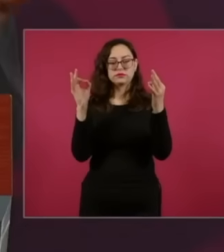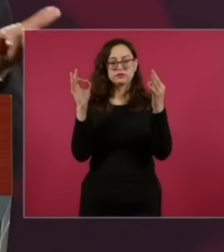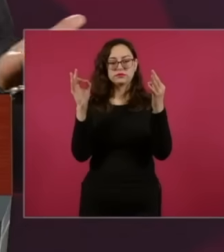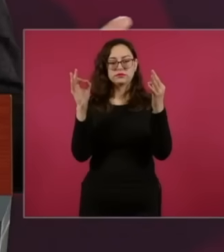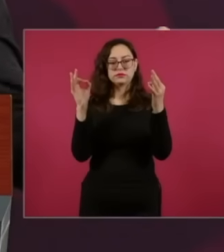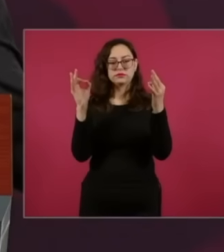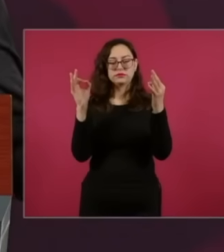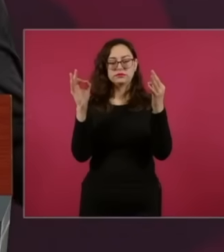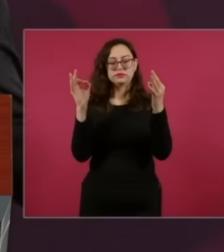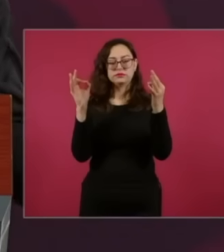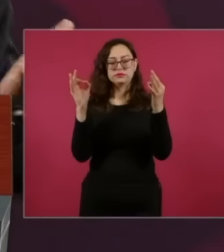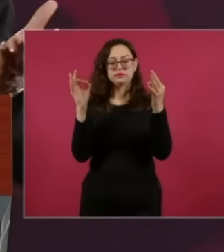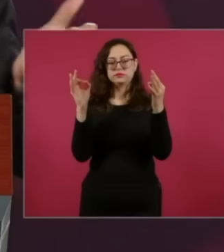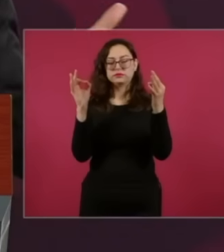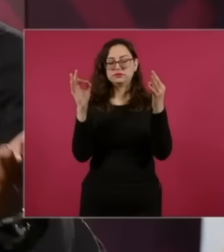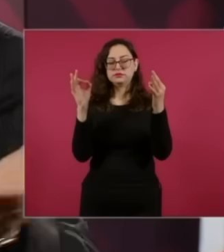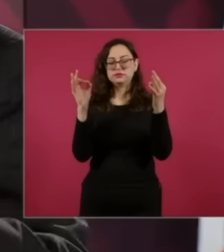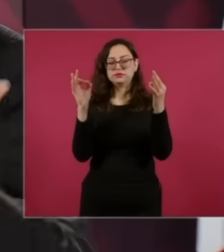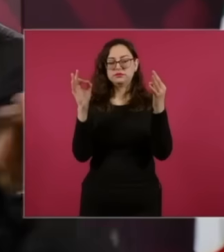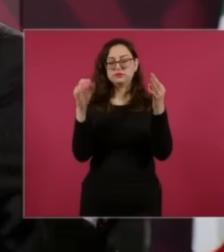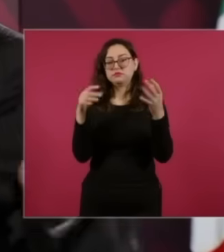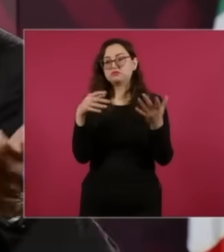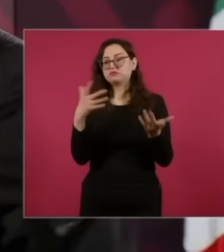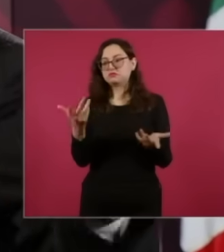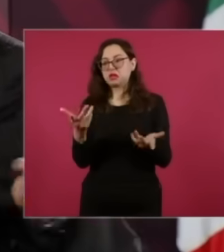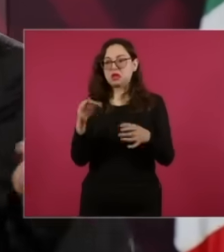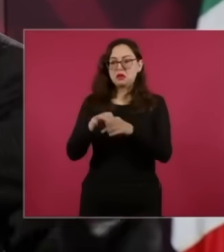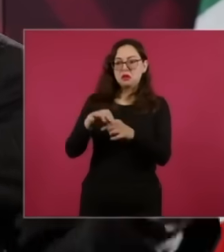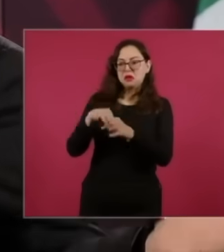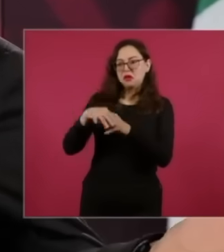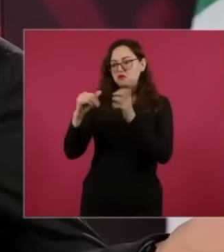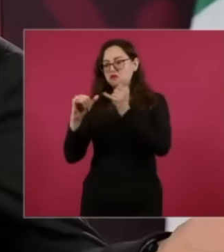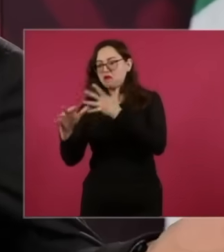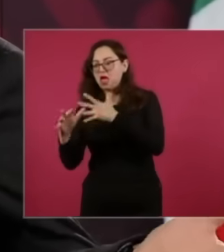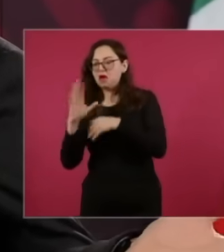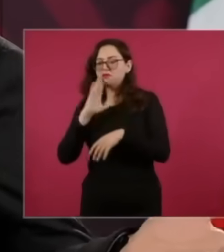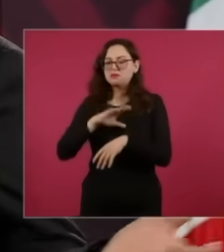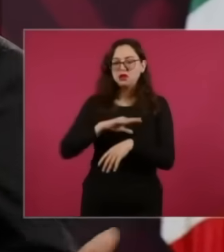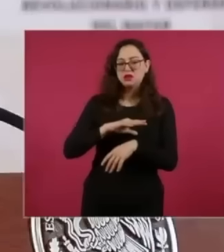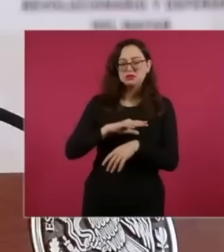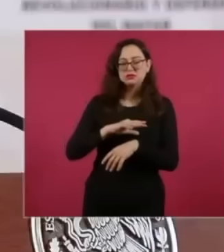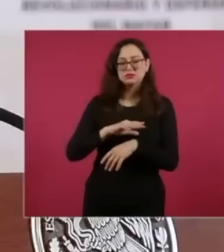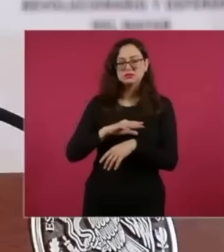este que habían sido fraudulentas las